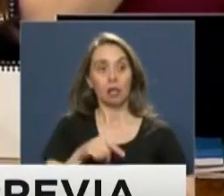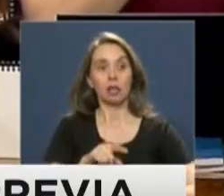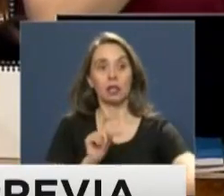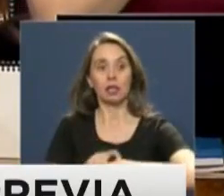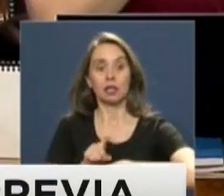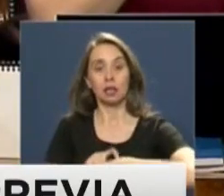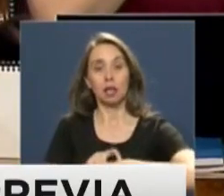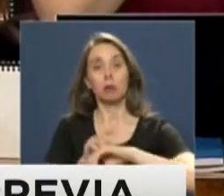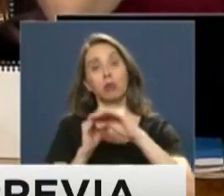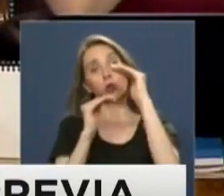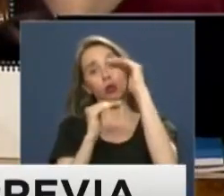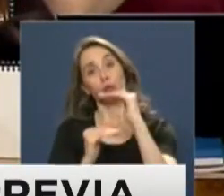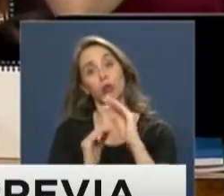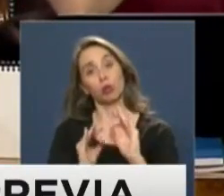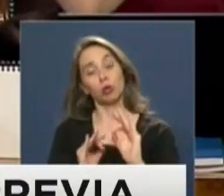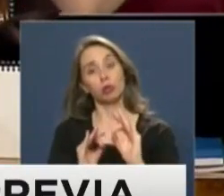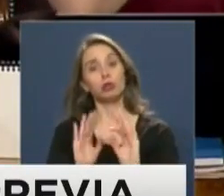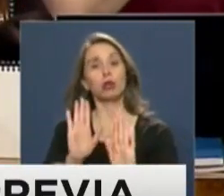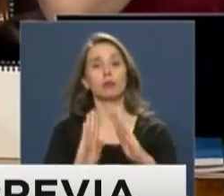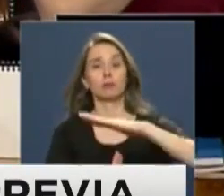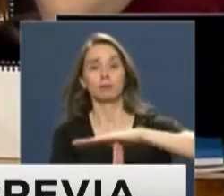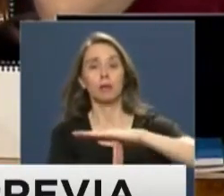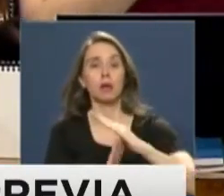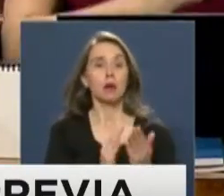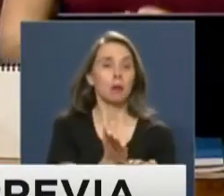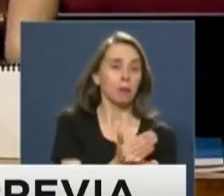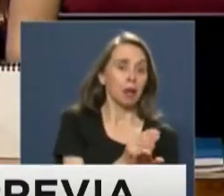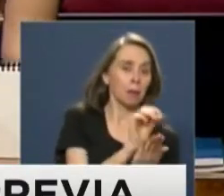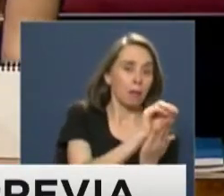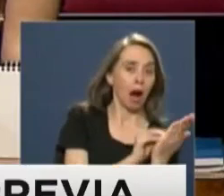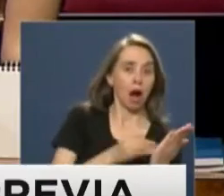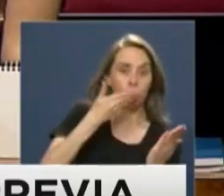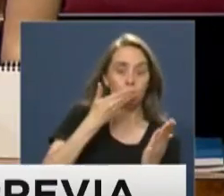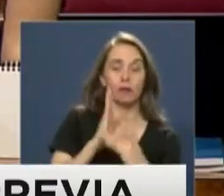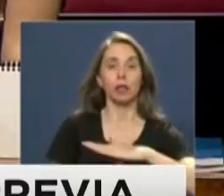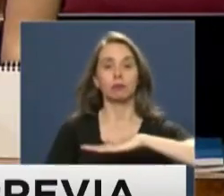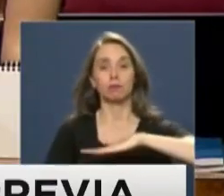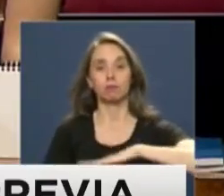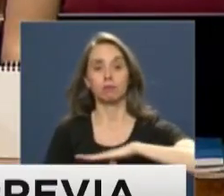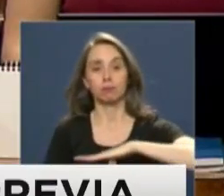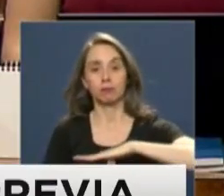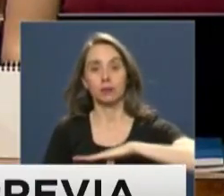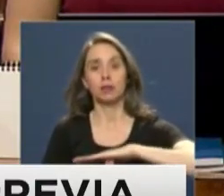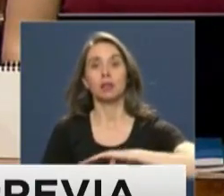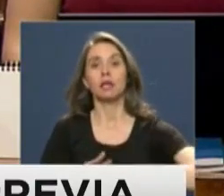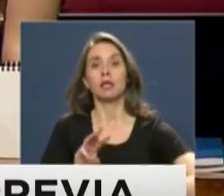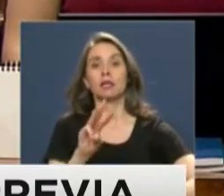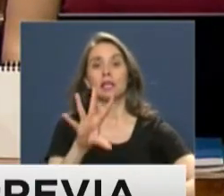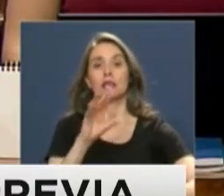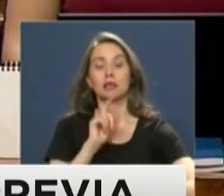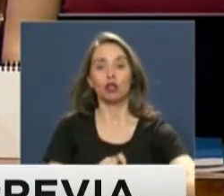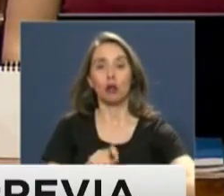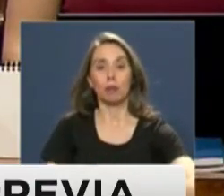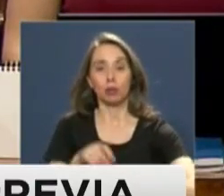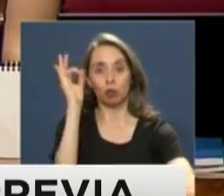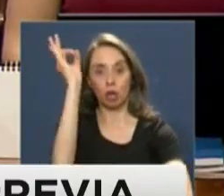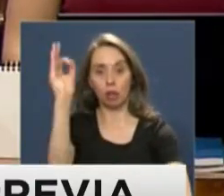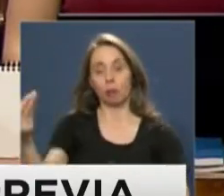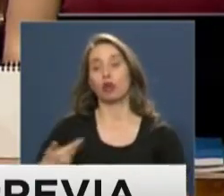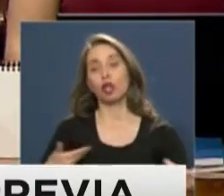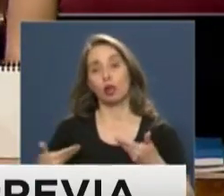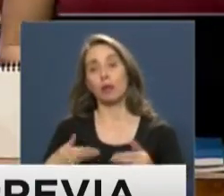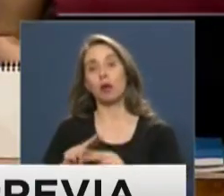entonces la discusión en el Parlamento sobre este tema, que evidentemente busca, más que todo,